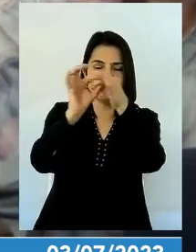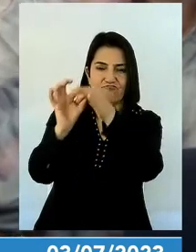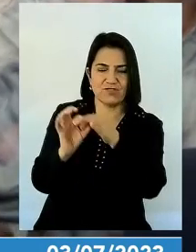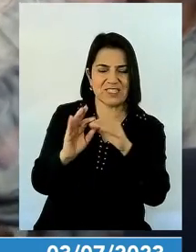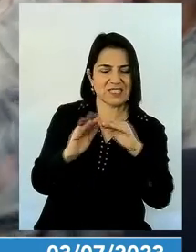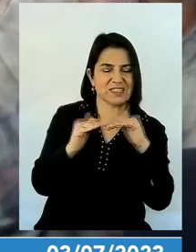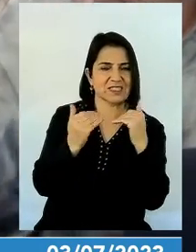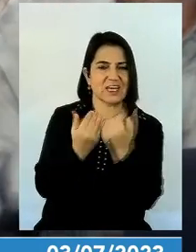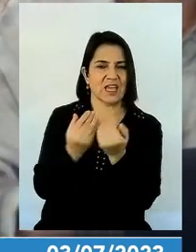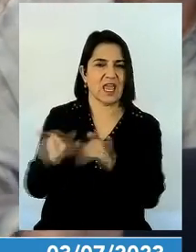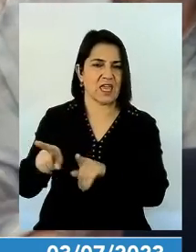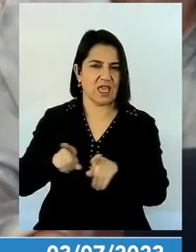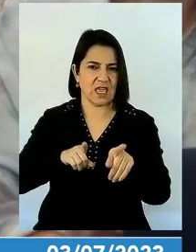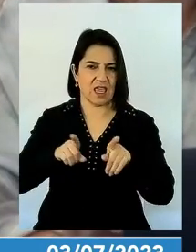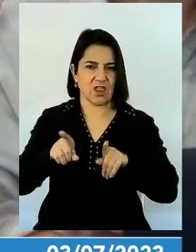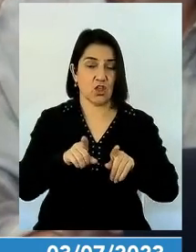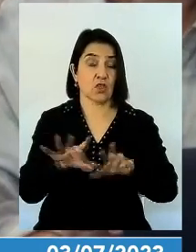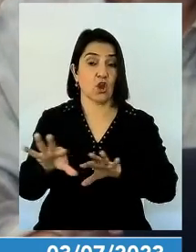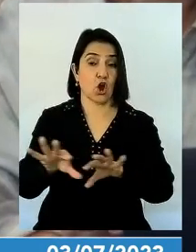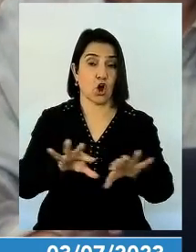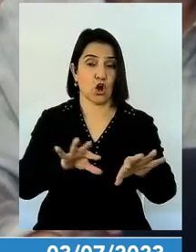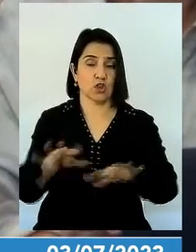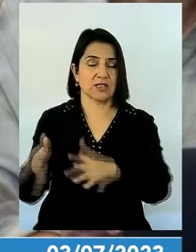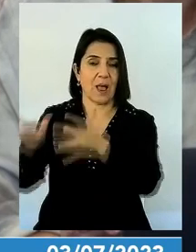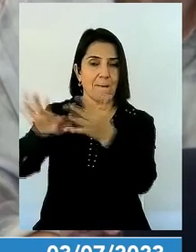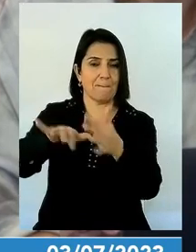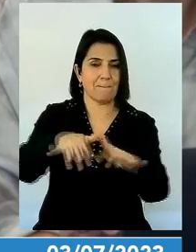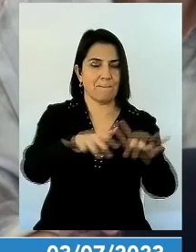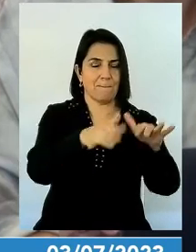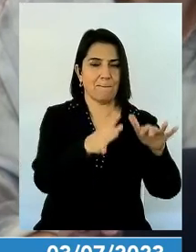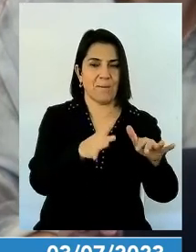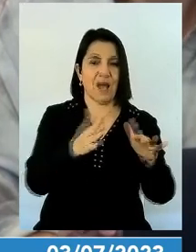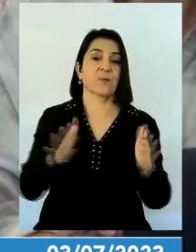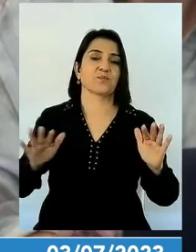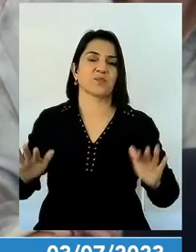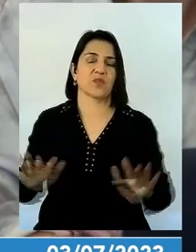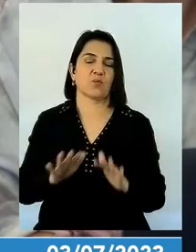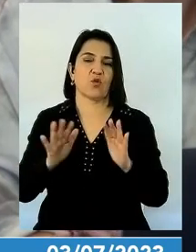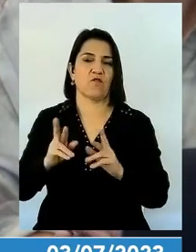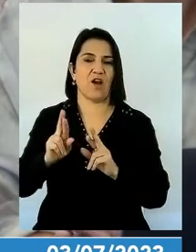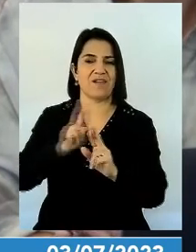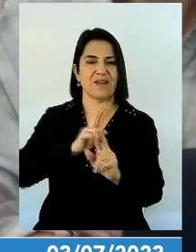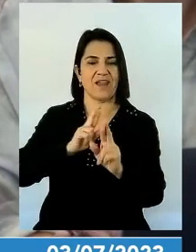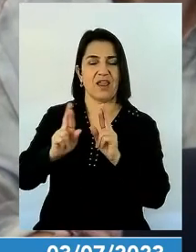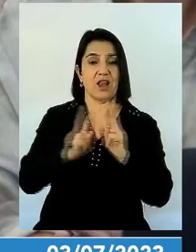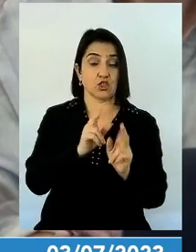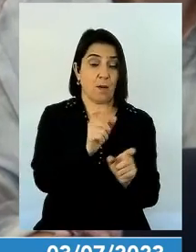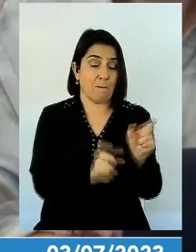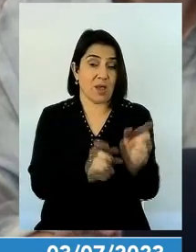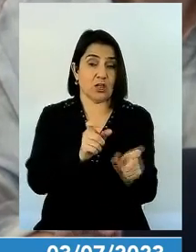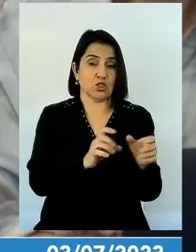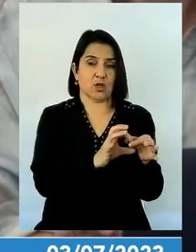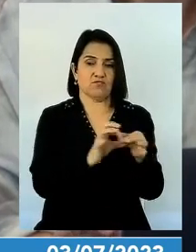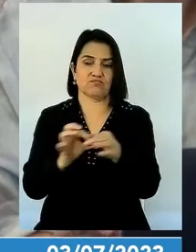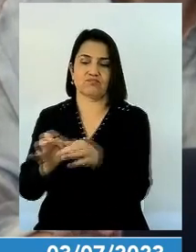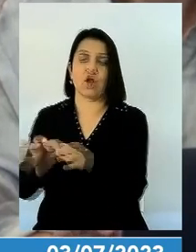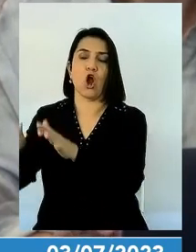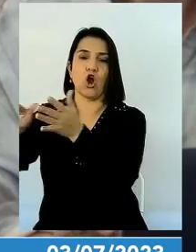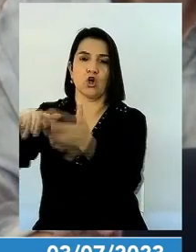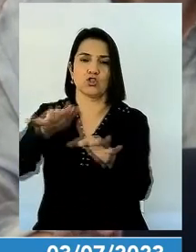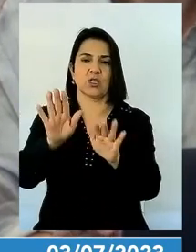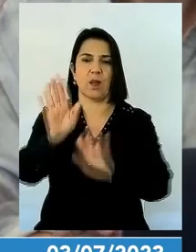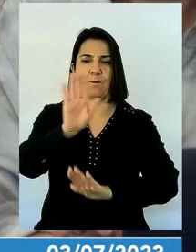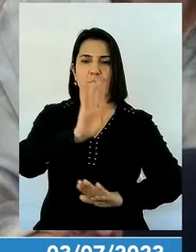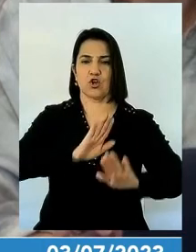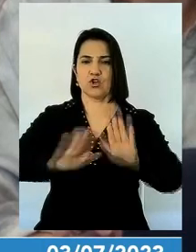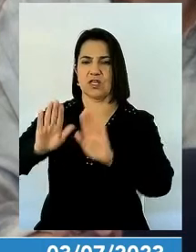marinos, promover una relación armoniosa y sostenible entre la sociedad y el océano, protegiendo la biodiversidad marina y los beneficios que